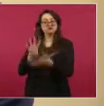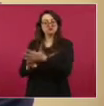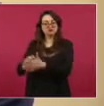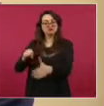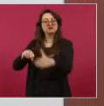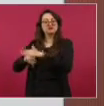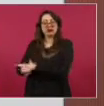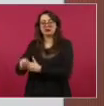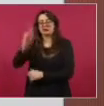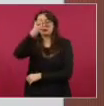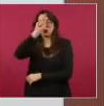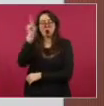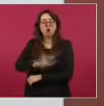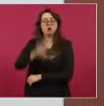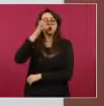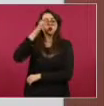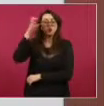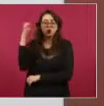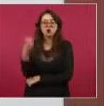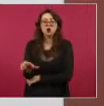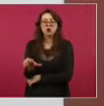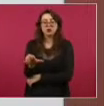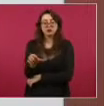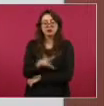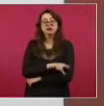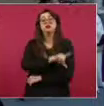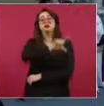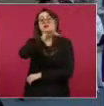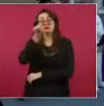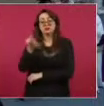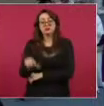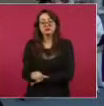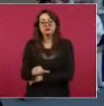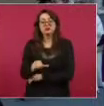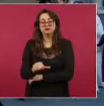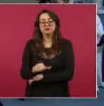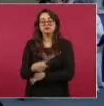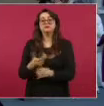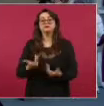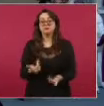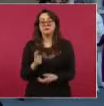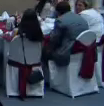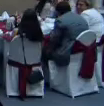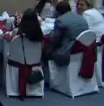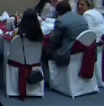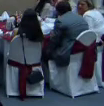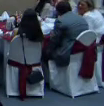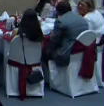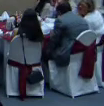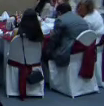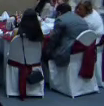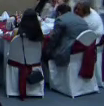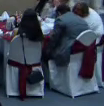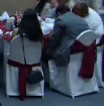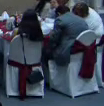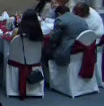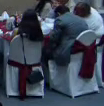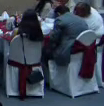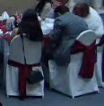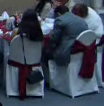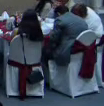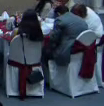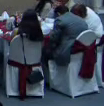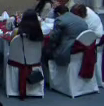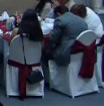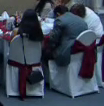tropical de México. Y días más tarde, llevan a 22 dirigentes